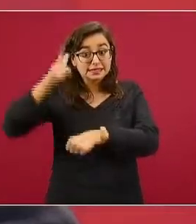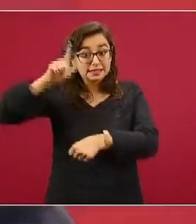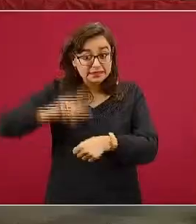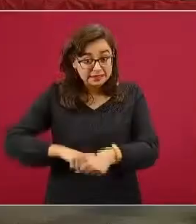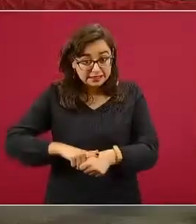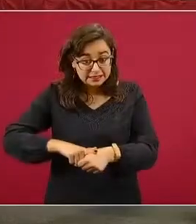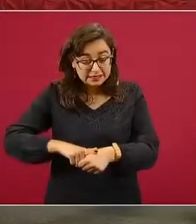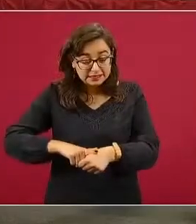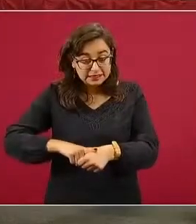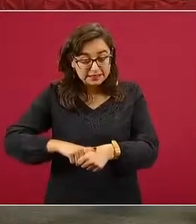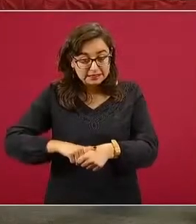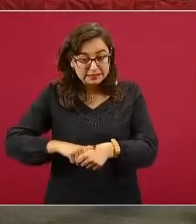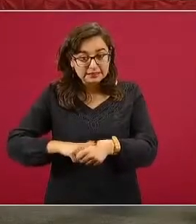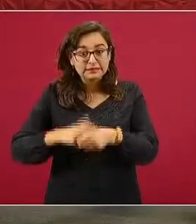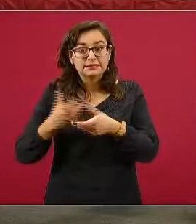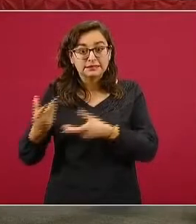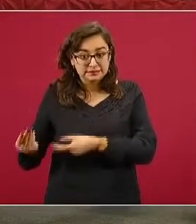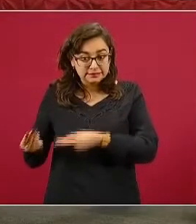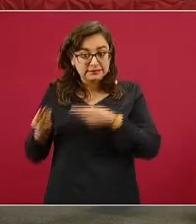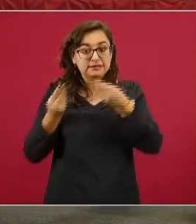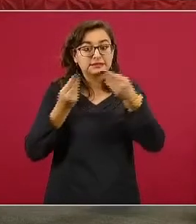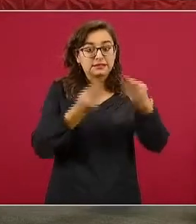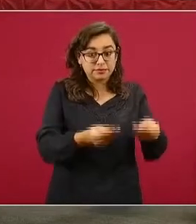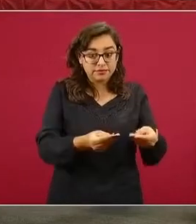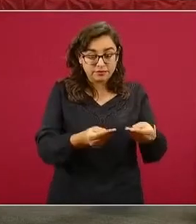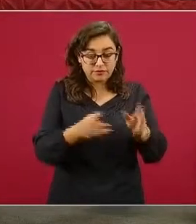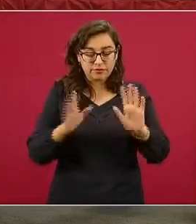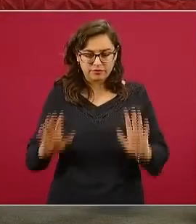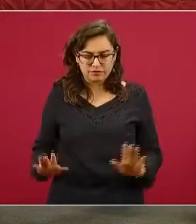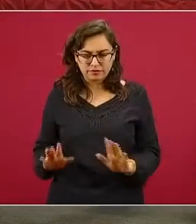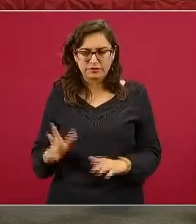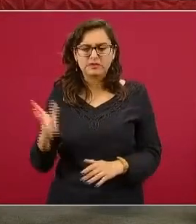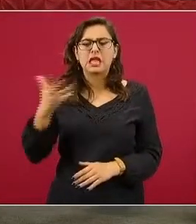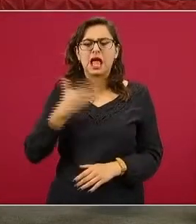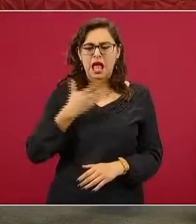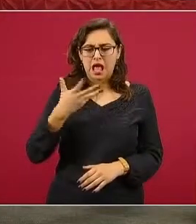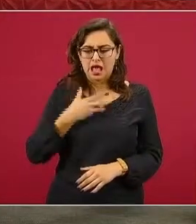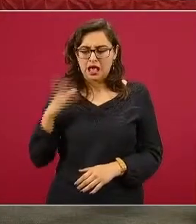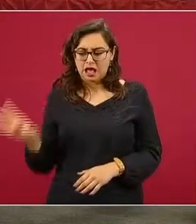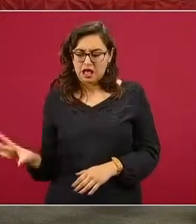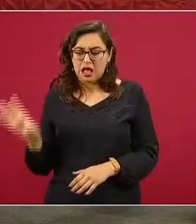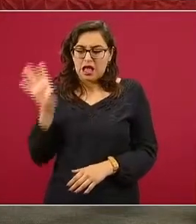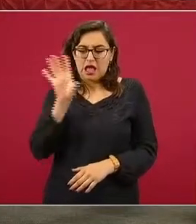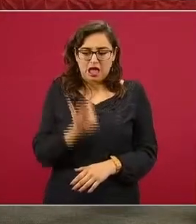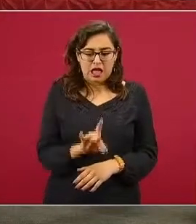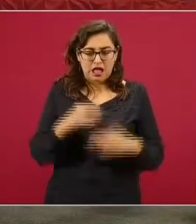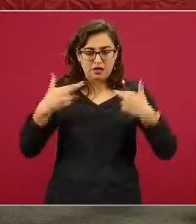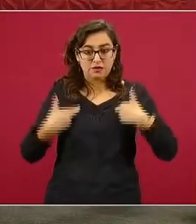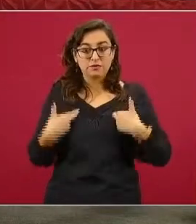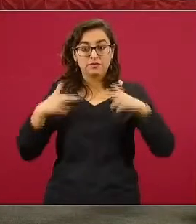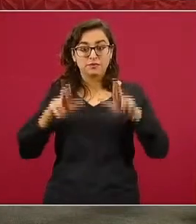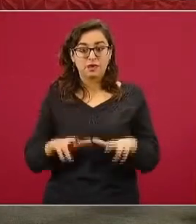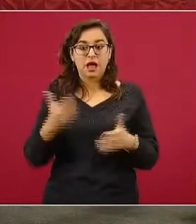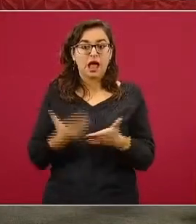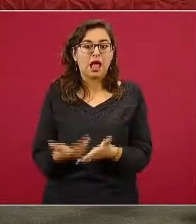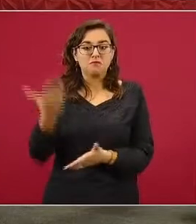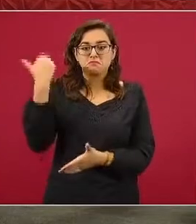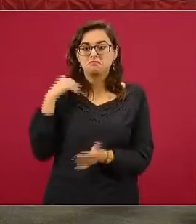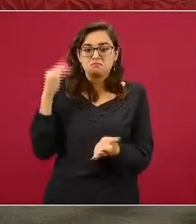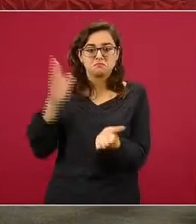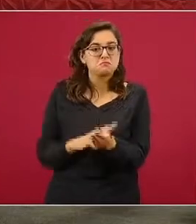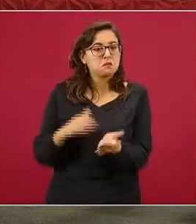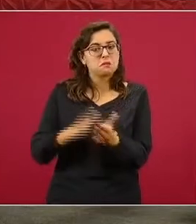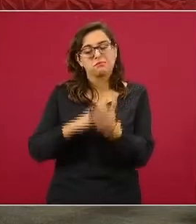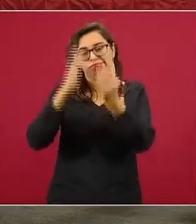Hay un paso intermedio administrativo, que son las jurisdicciones sanitarias. Antiguamente, cuando el mundo era de papel, no había computadoras,